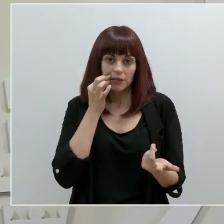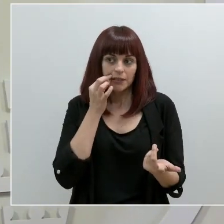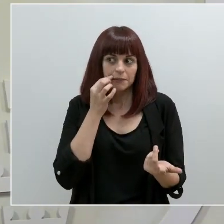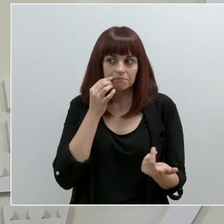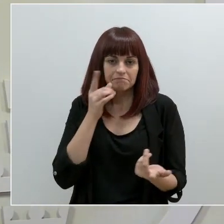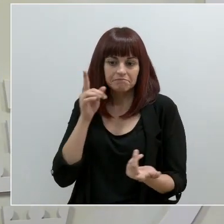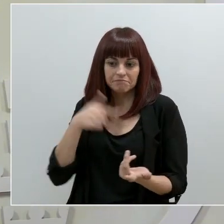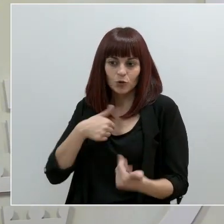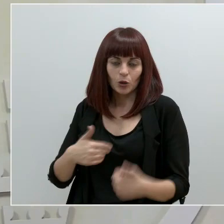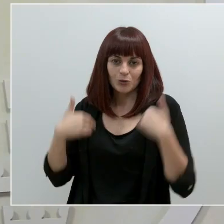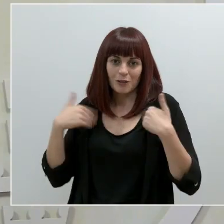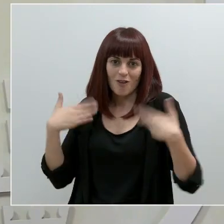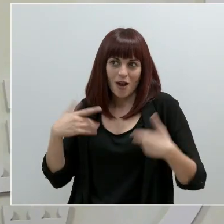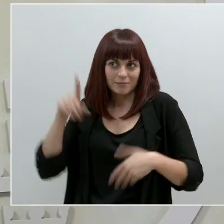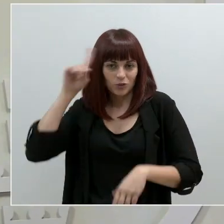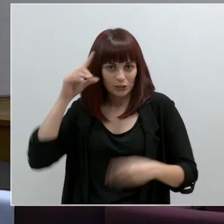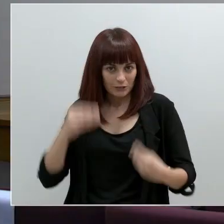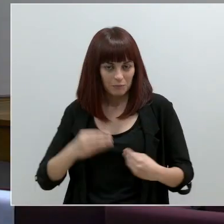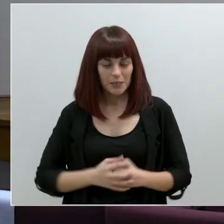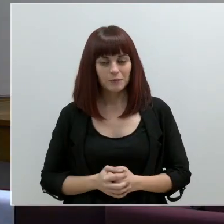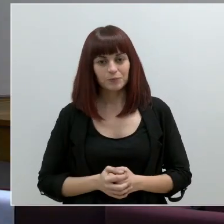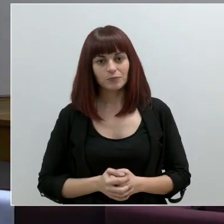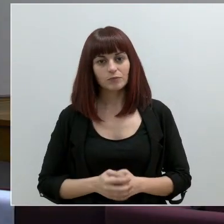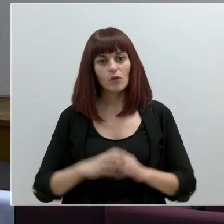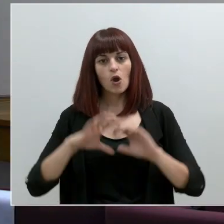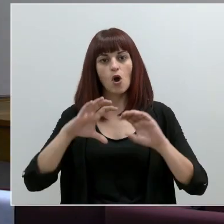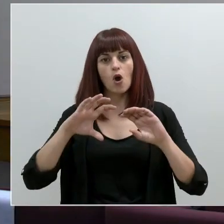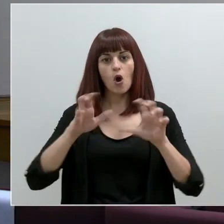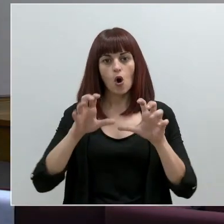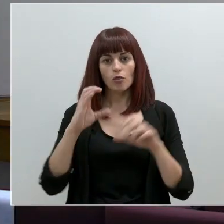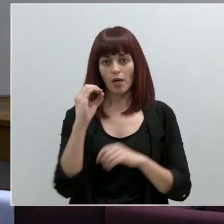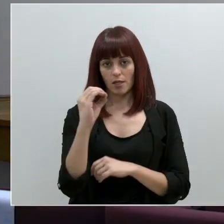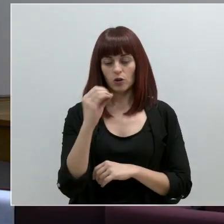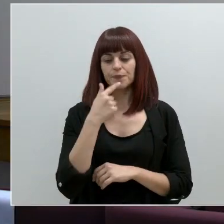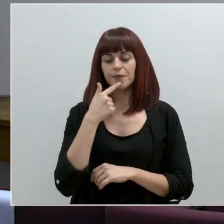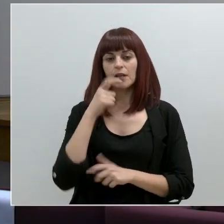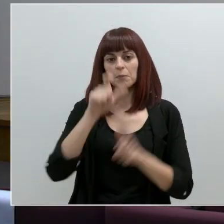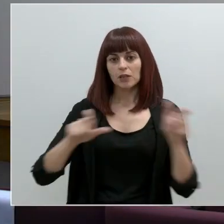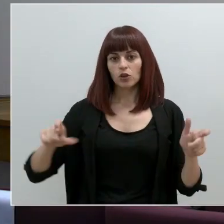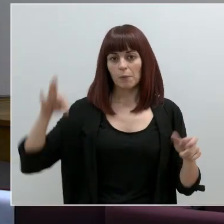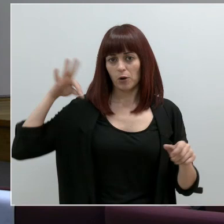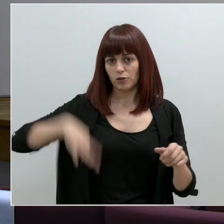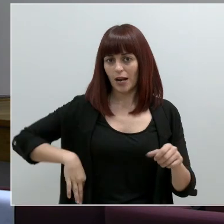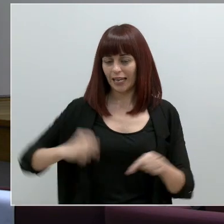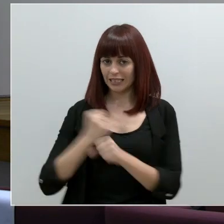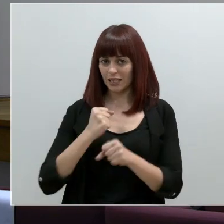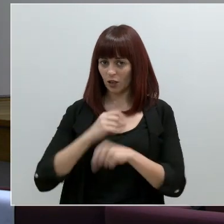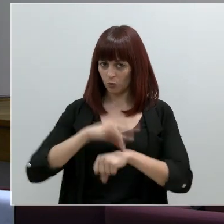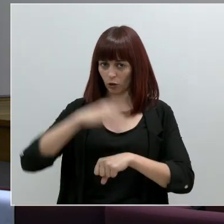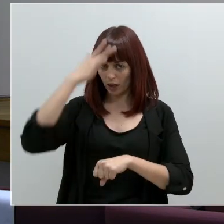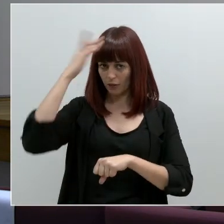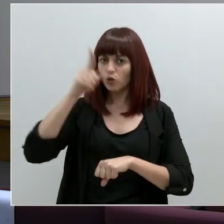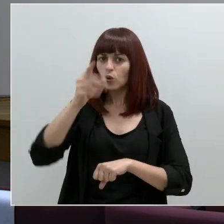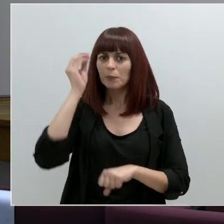poco de mis competencias ahora mismo. Por parte de Onda Cero preguntan ¿cuántos trabajadores que no son de primera línea estiman que se han vacunado